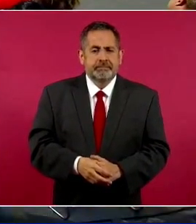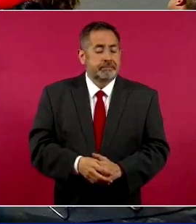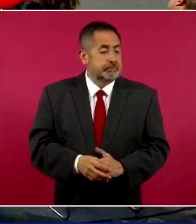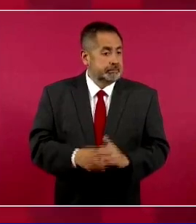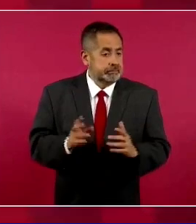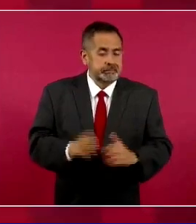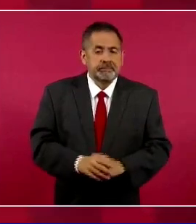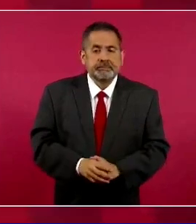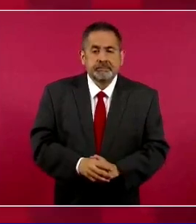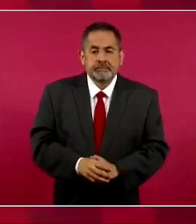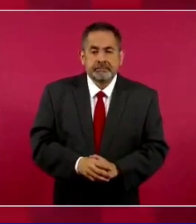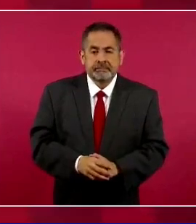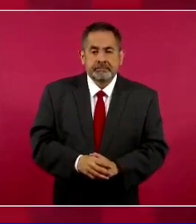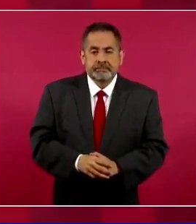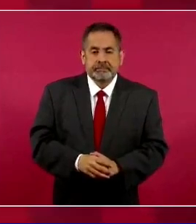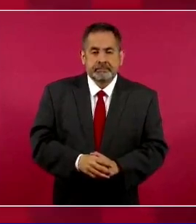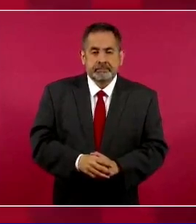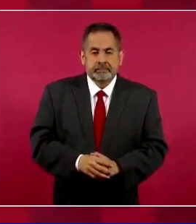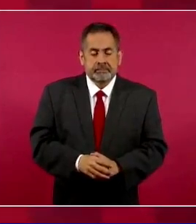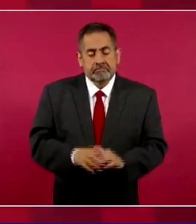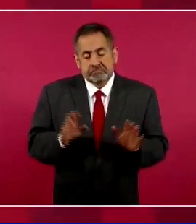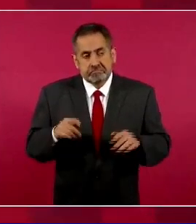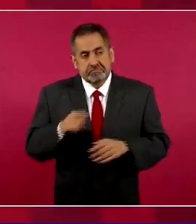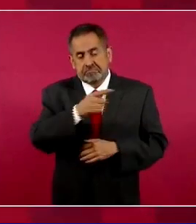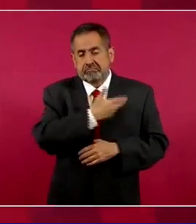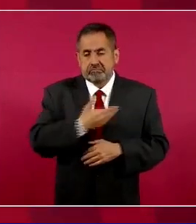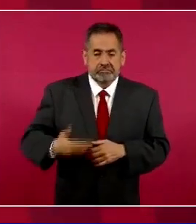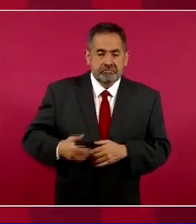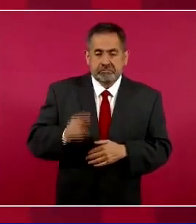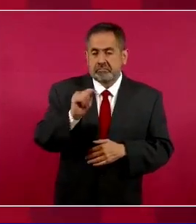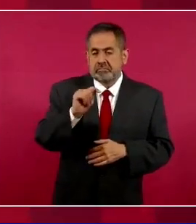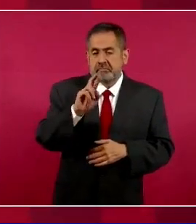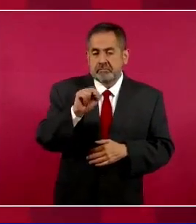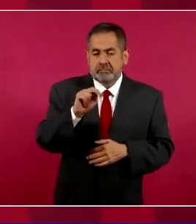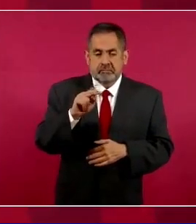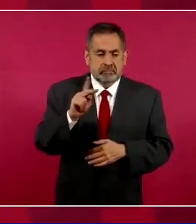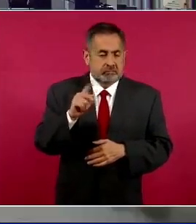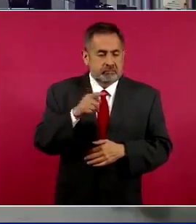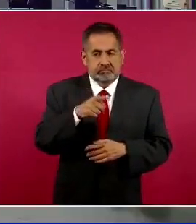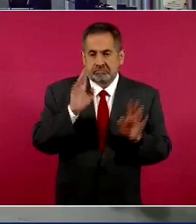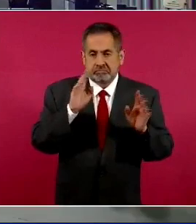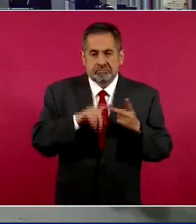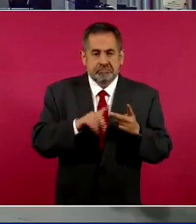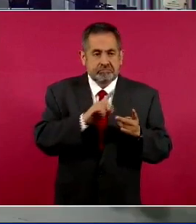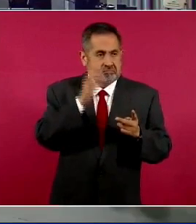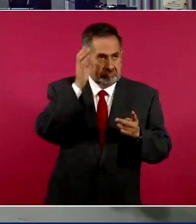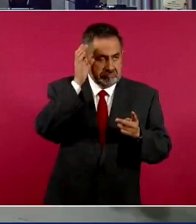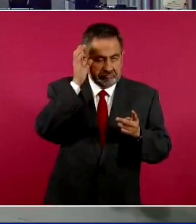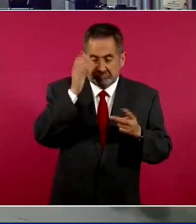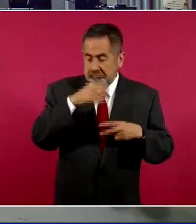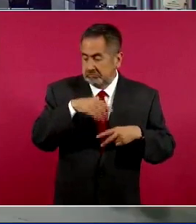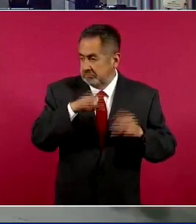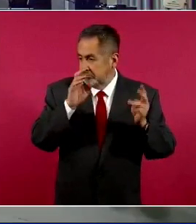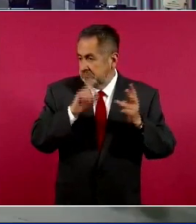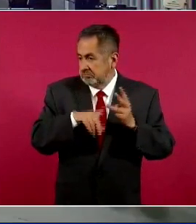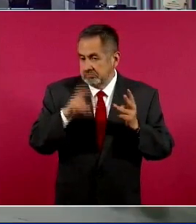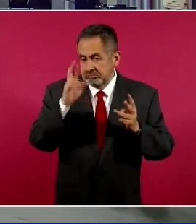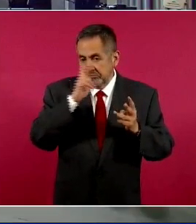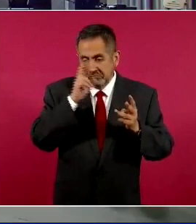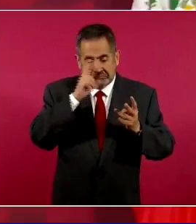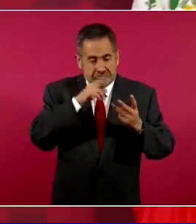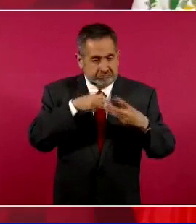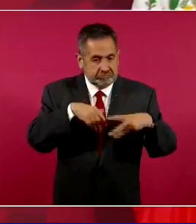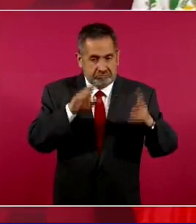Entonces, que el presidente Trump, que el presidente de China, que el presidente de Rusia,